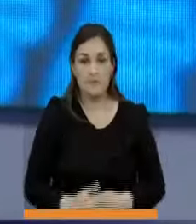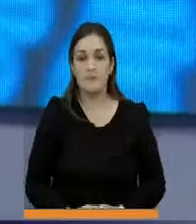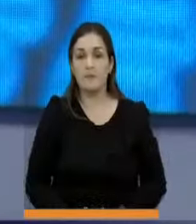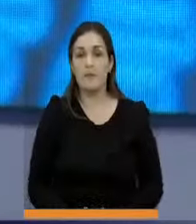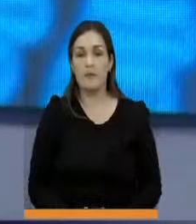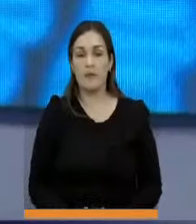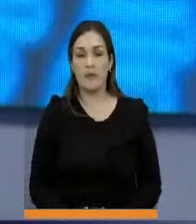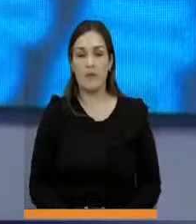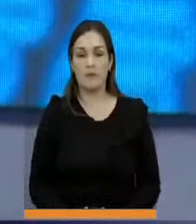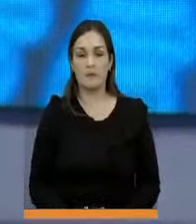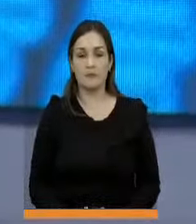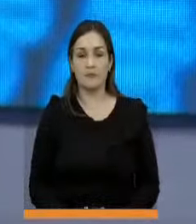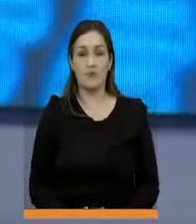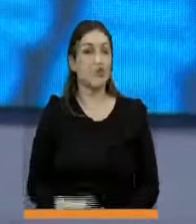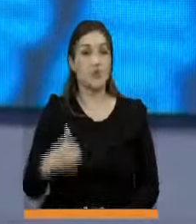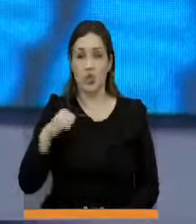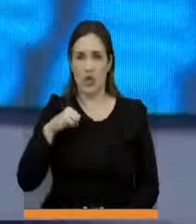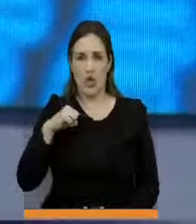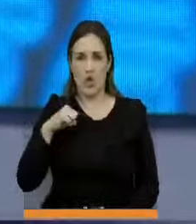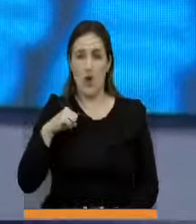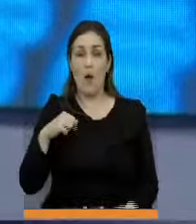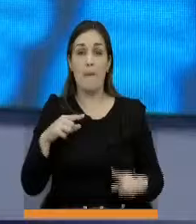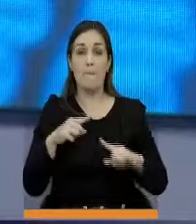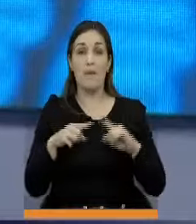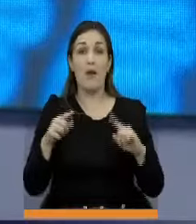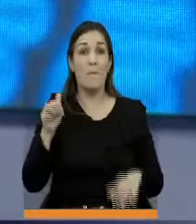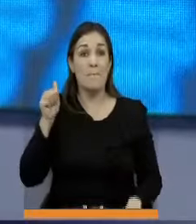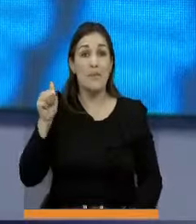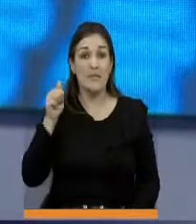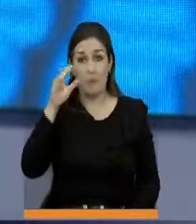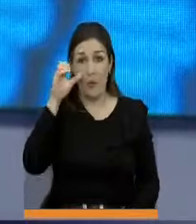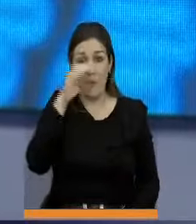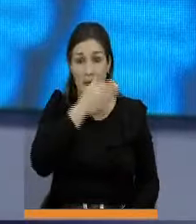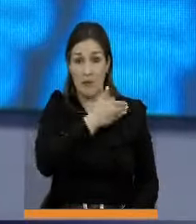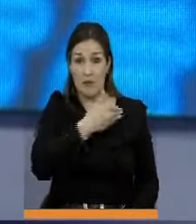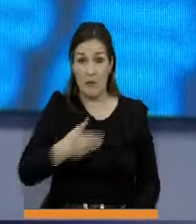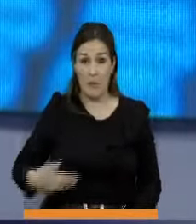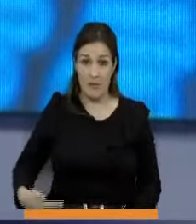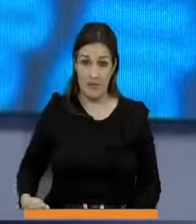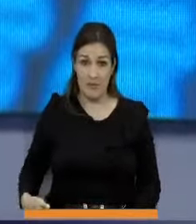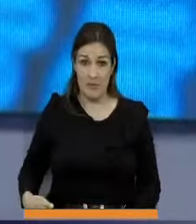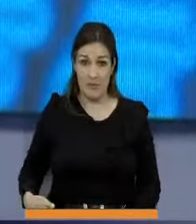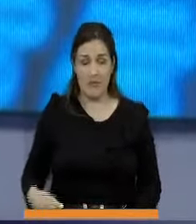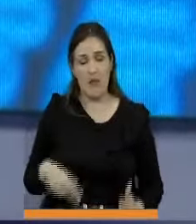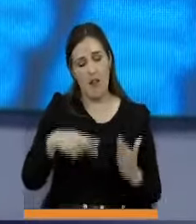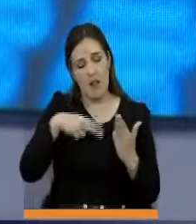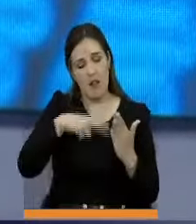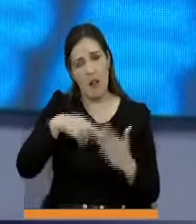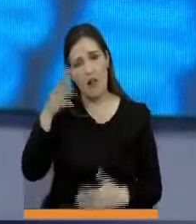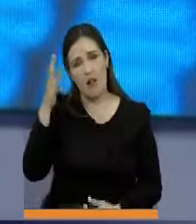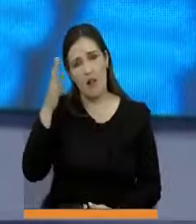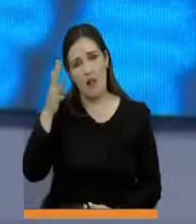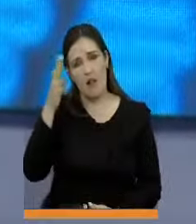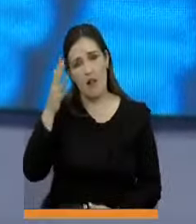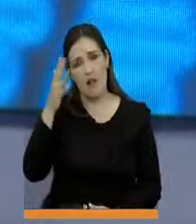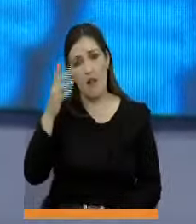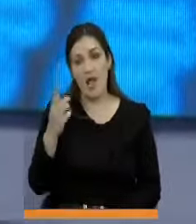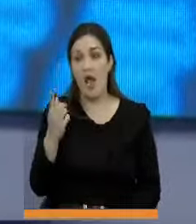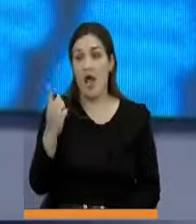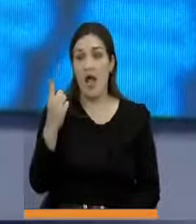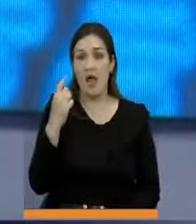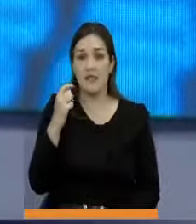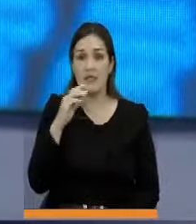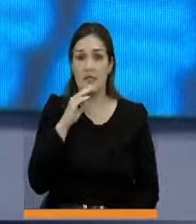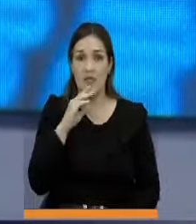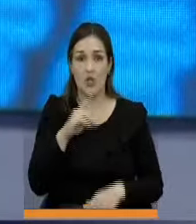documento todavía no lo tengo, pero es el documento que lee el presidente de la República, que ayer nos muestra y lee el